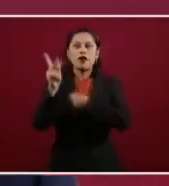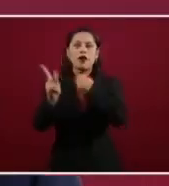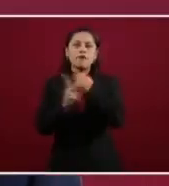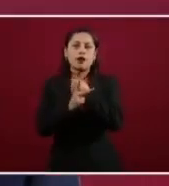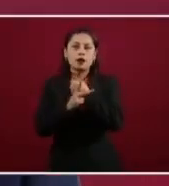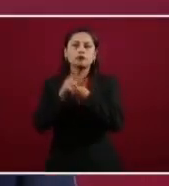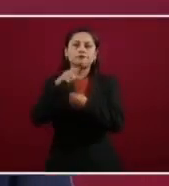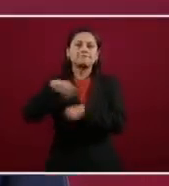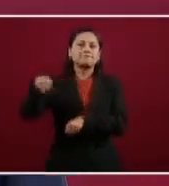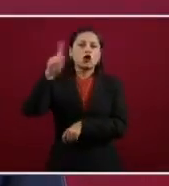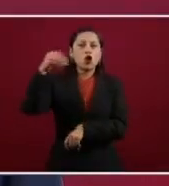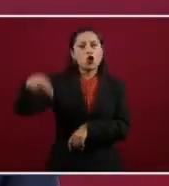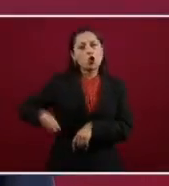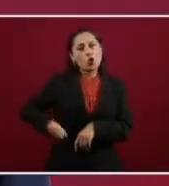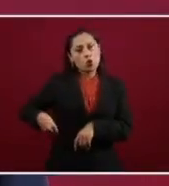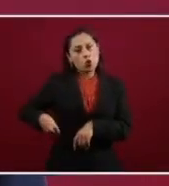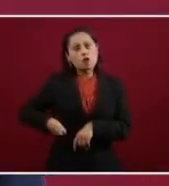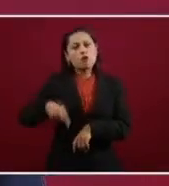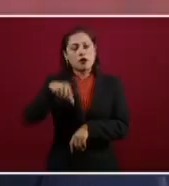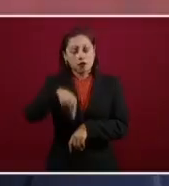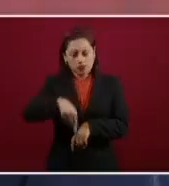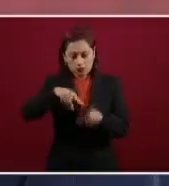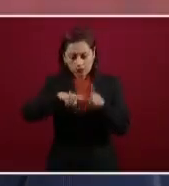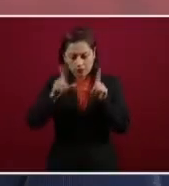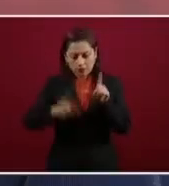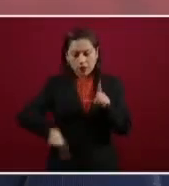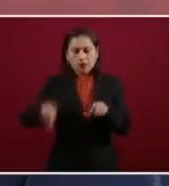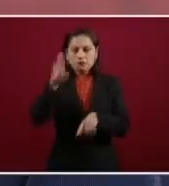por factores externos